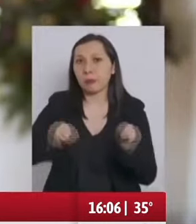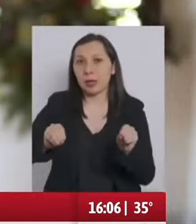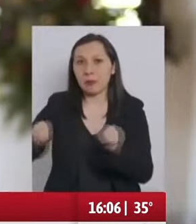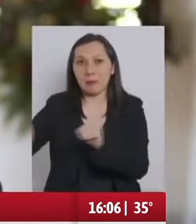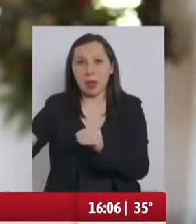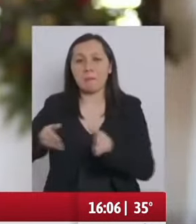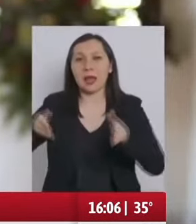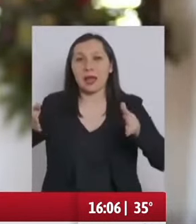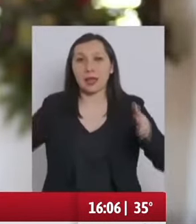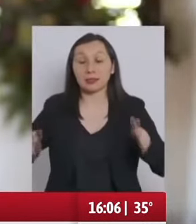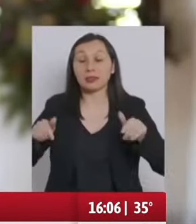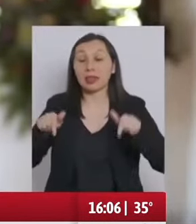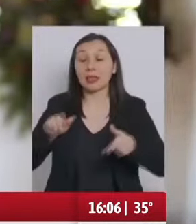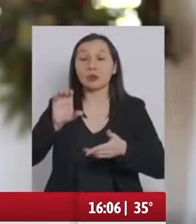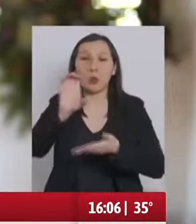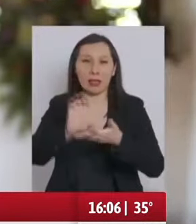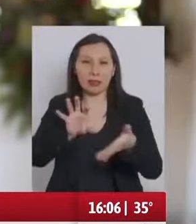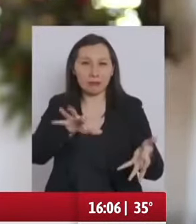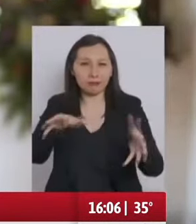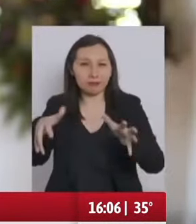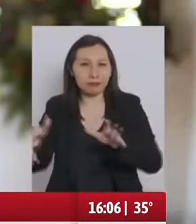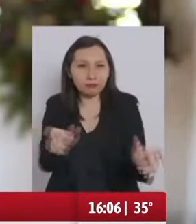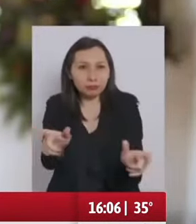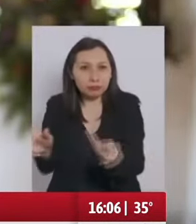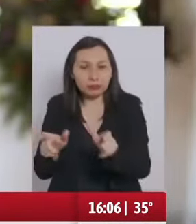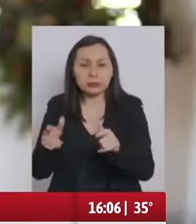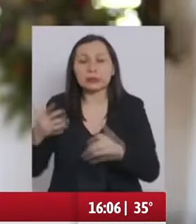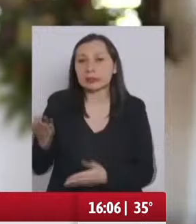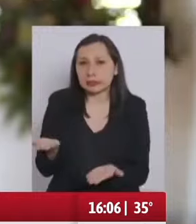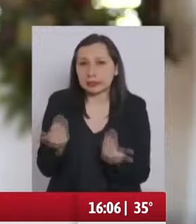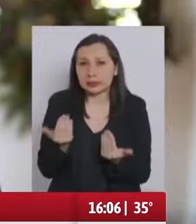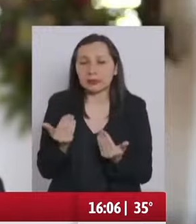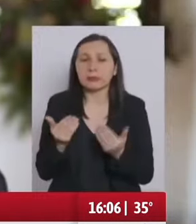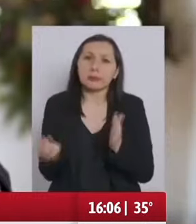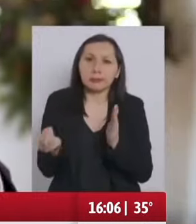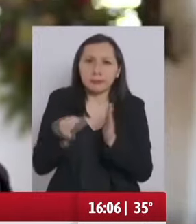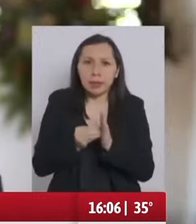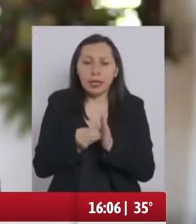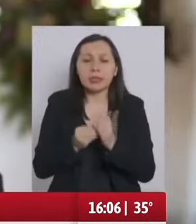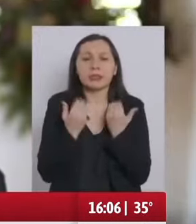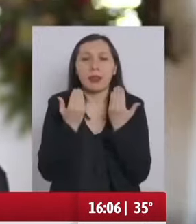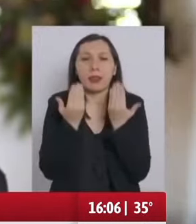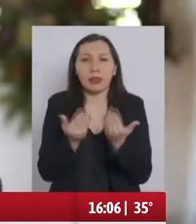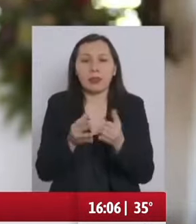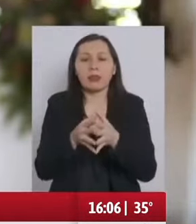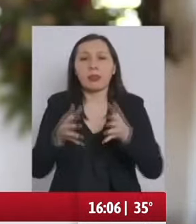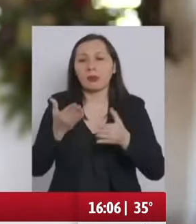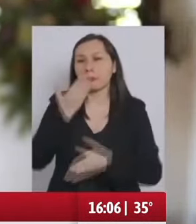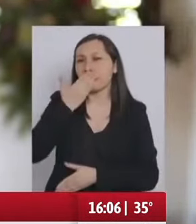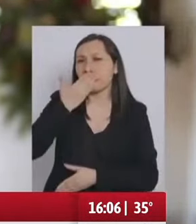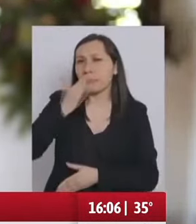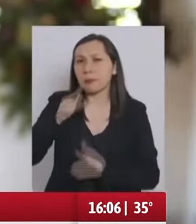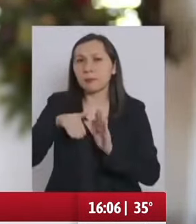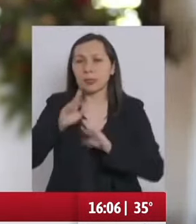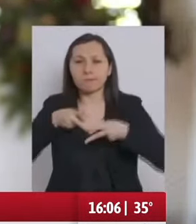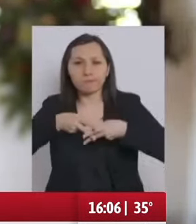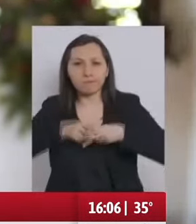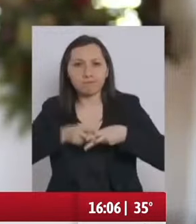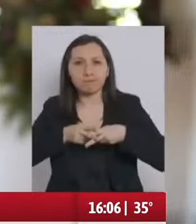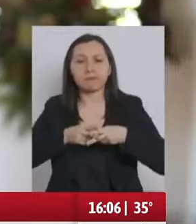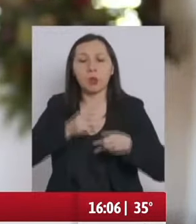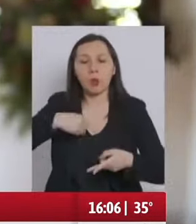zona y tras unos minutos de vuelo perdió la sustentación y cayó. Hasta el momento se desconoce la identidad del resto de